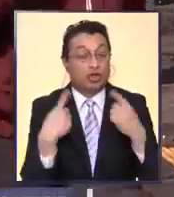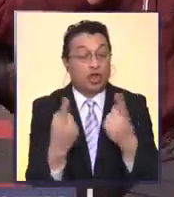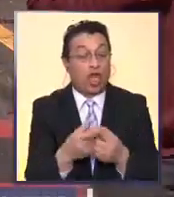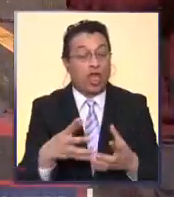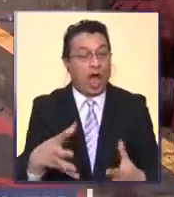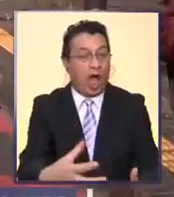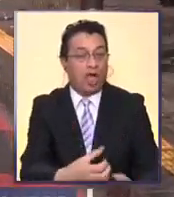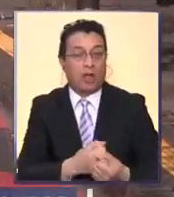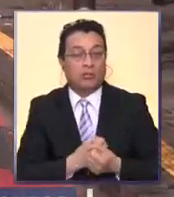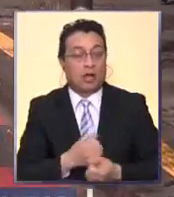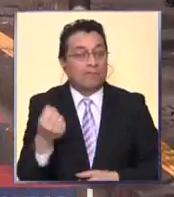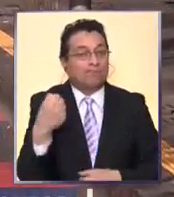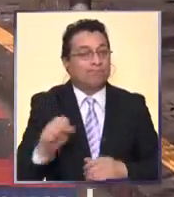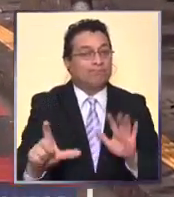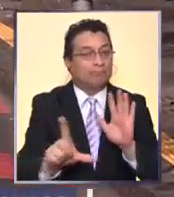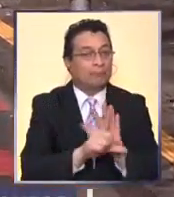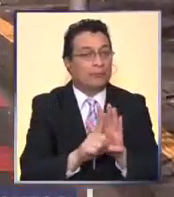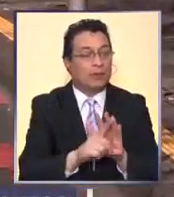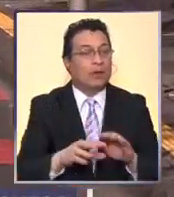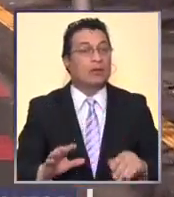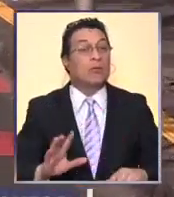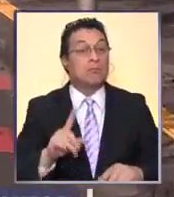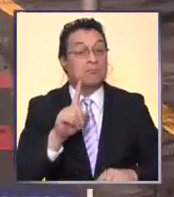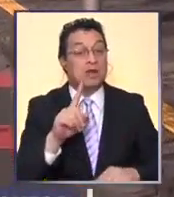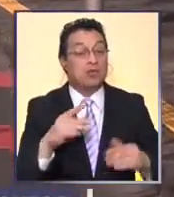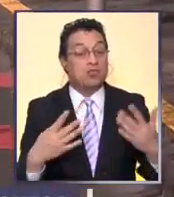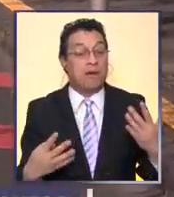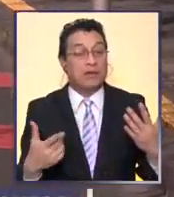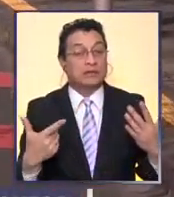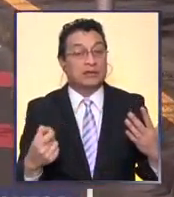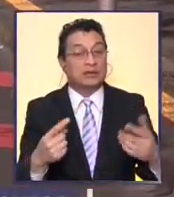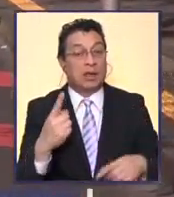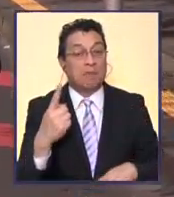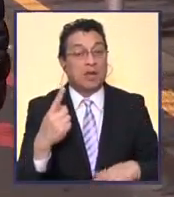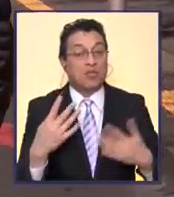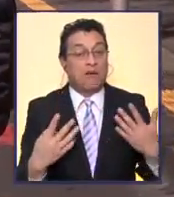irregulares ocurridos entre la década del 70 y 80 en Chile.